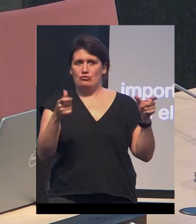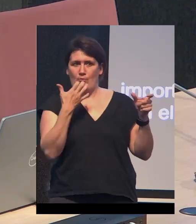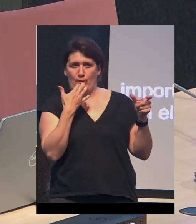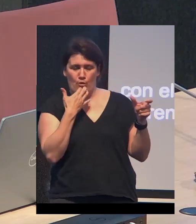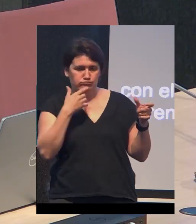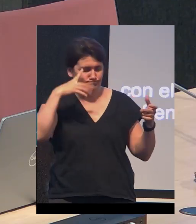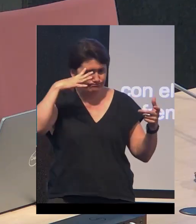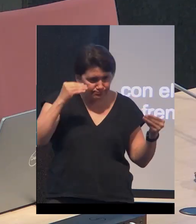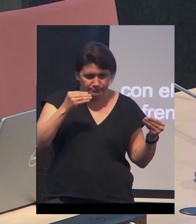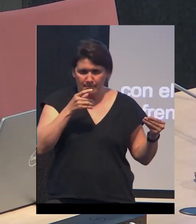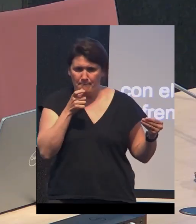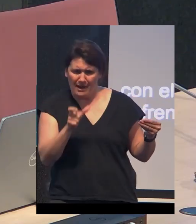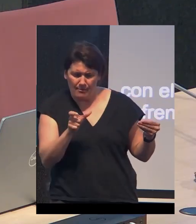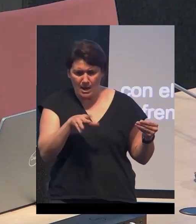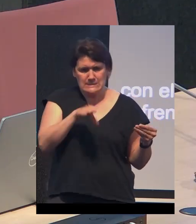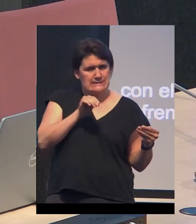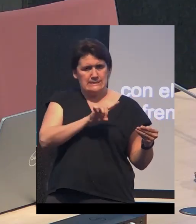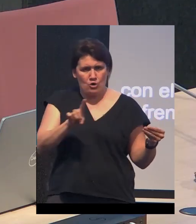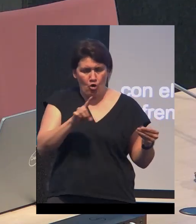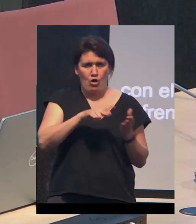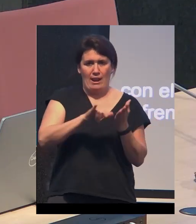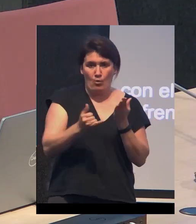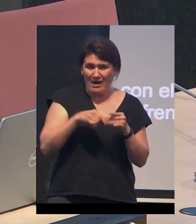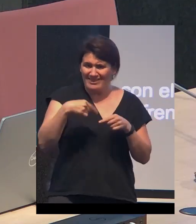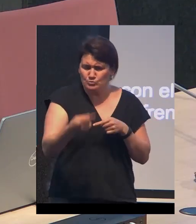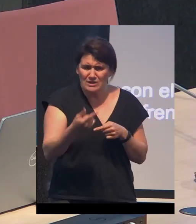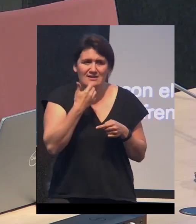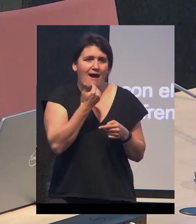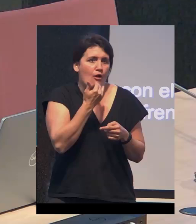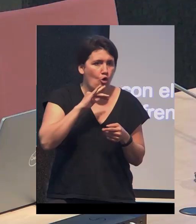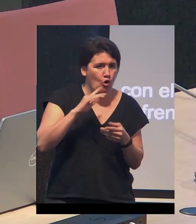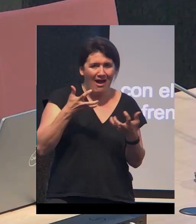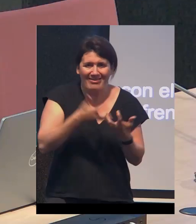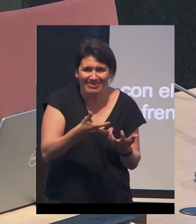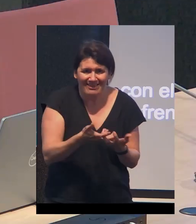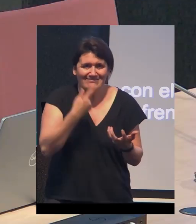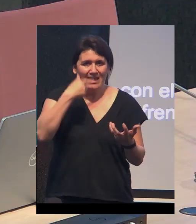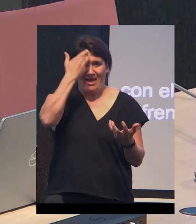problemas con el lenguaje después de un ictus cerebral.